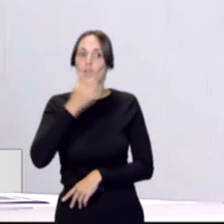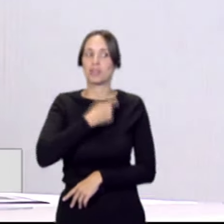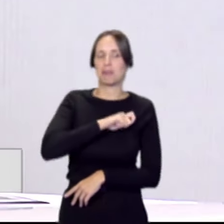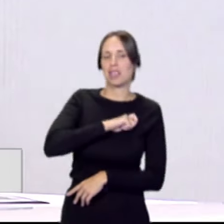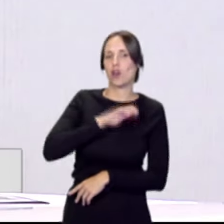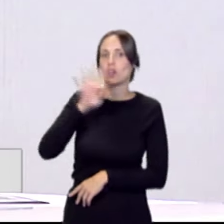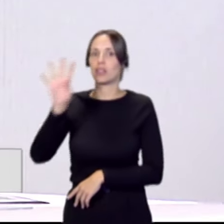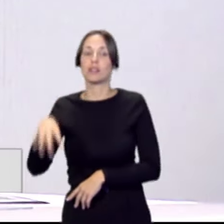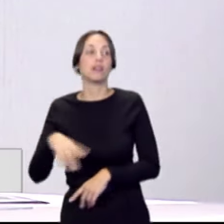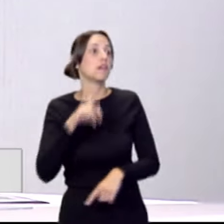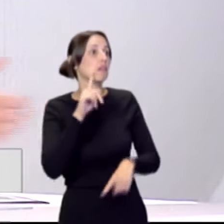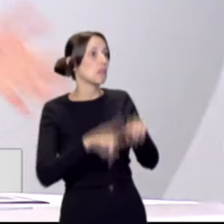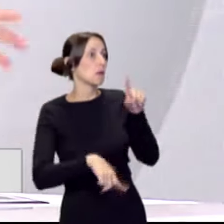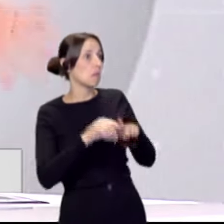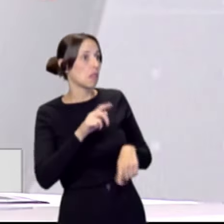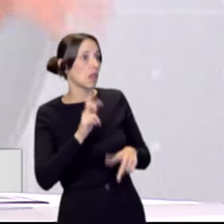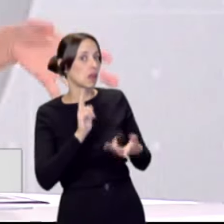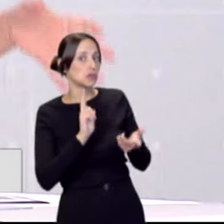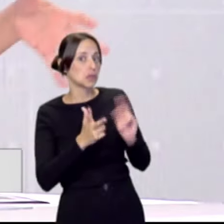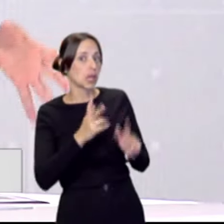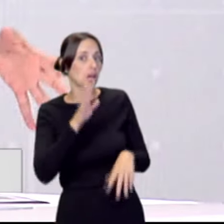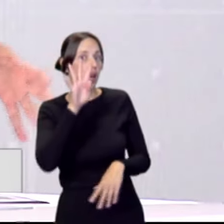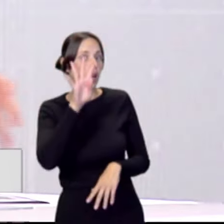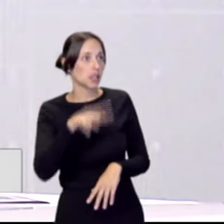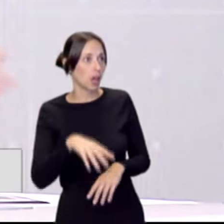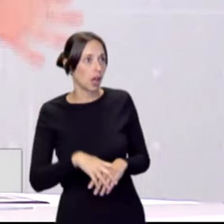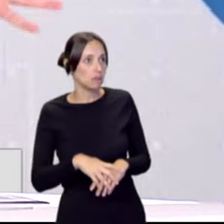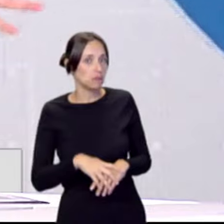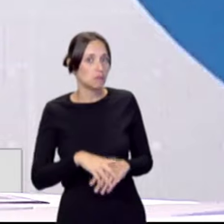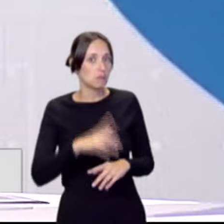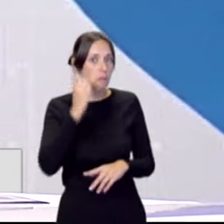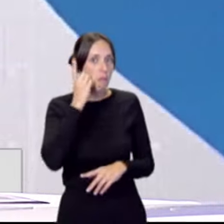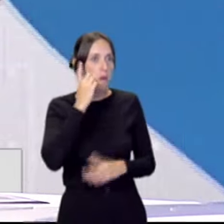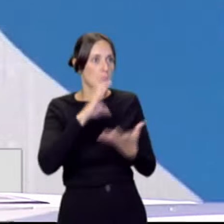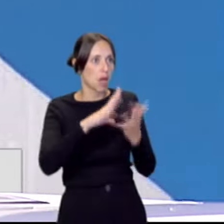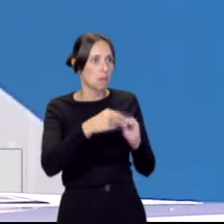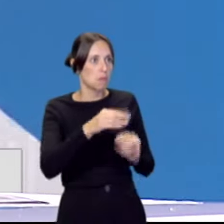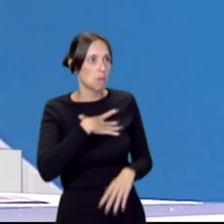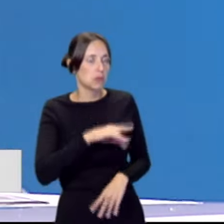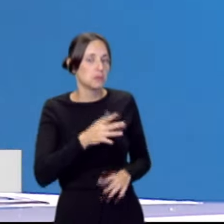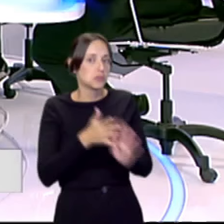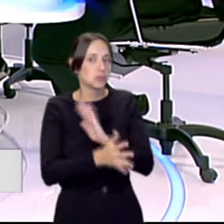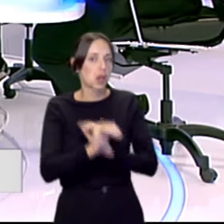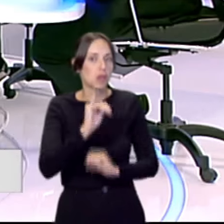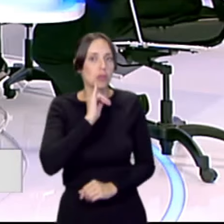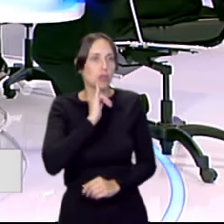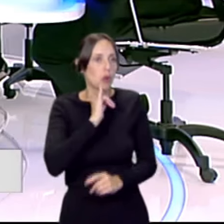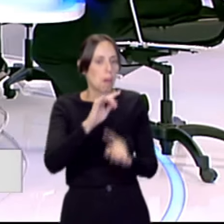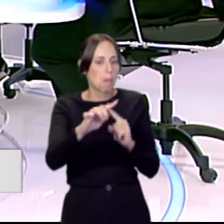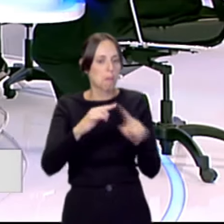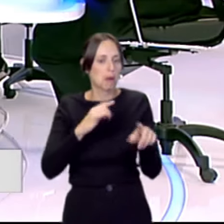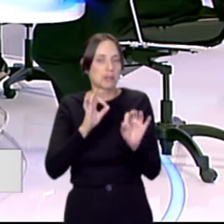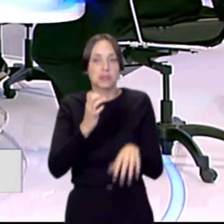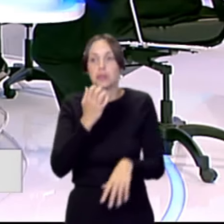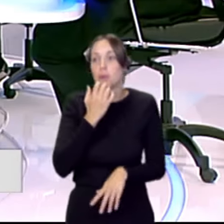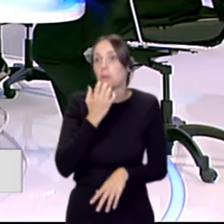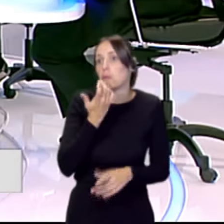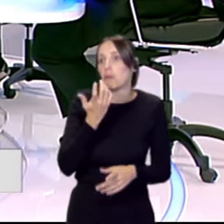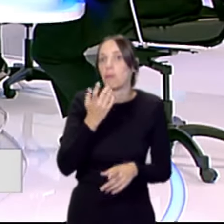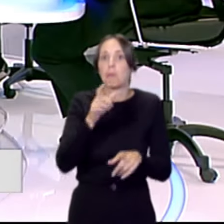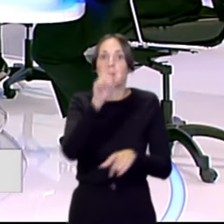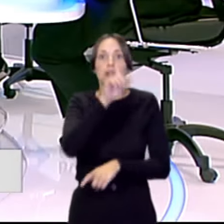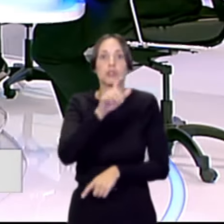en euskera, en catalán. Sí. Se supone que a lo mejor es en ese idioma en el que pues coges y te envían, igual que aquí, pues las personas que estén de Inglaterra o de